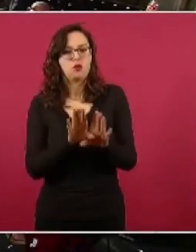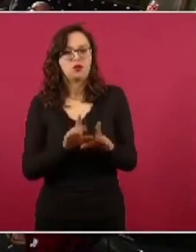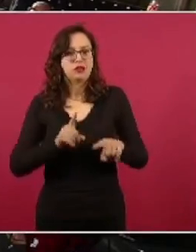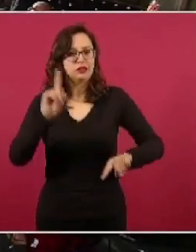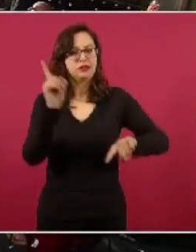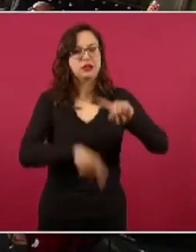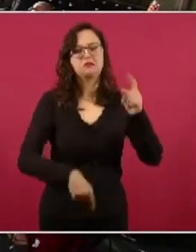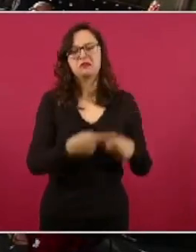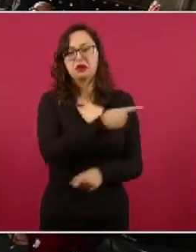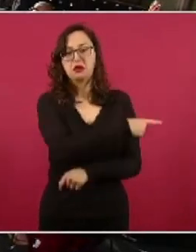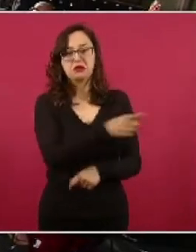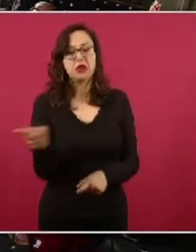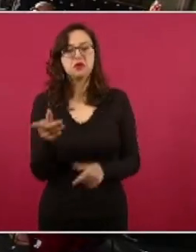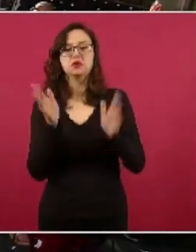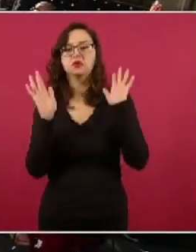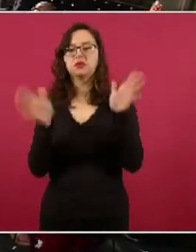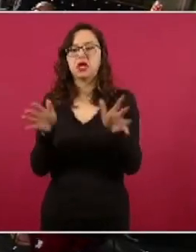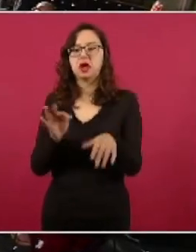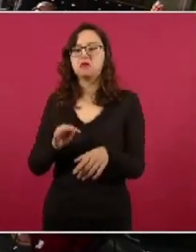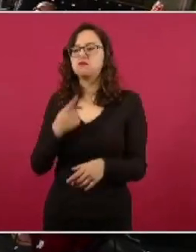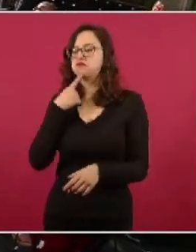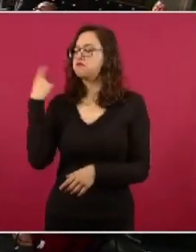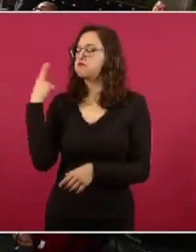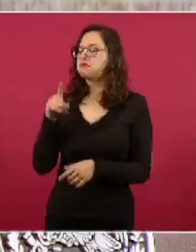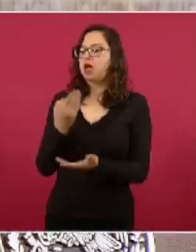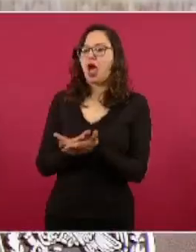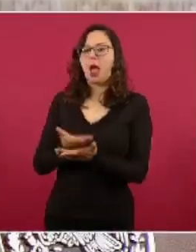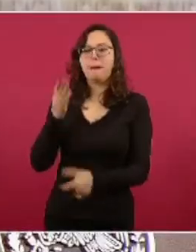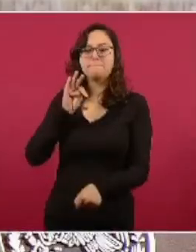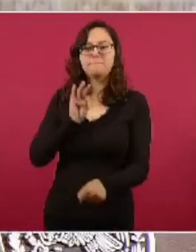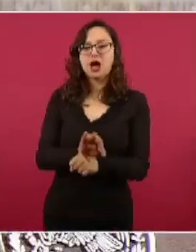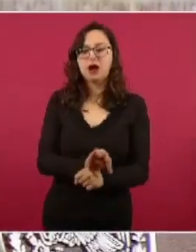Sí, estamos conscientes de eso.